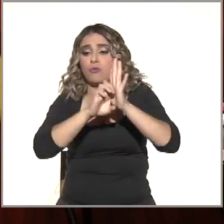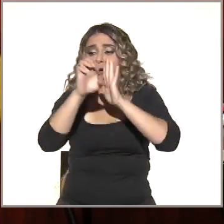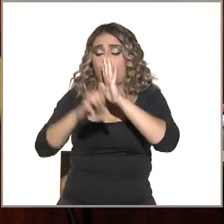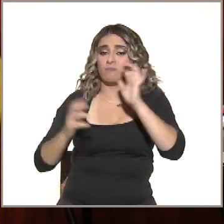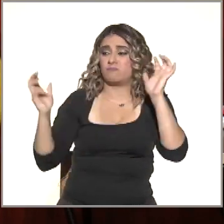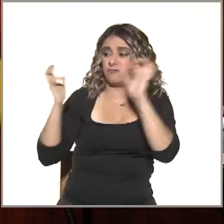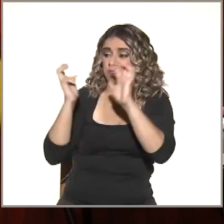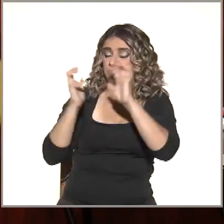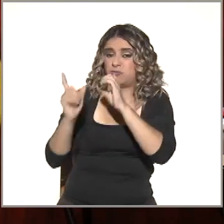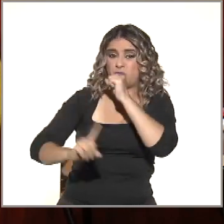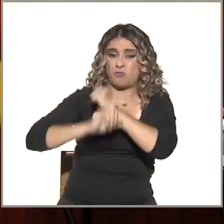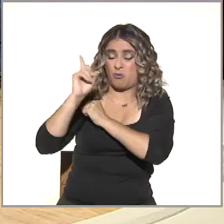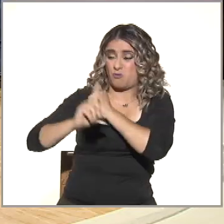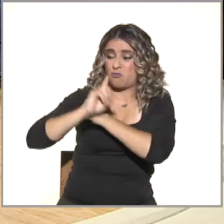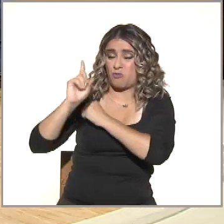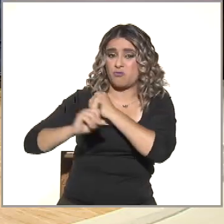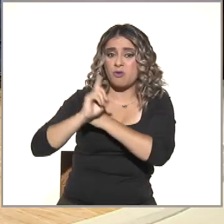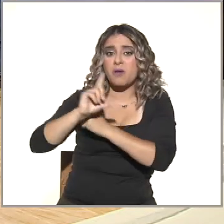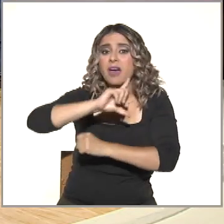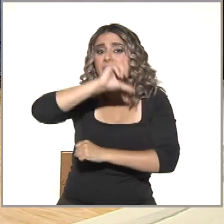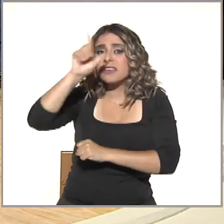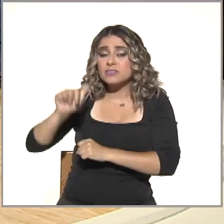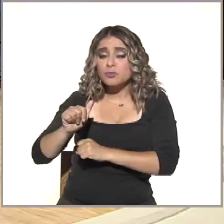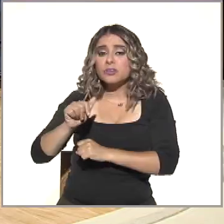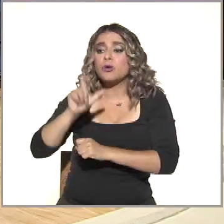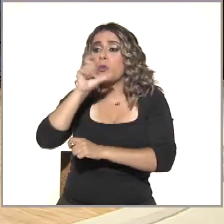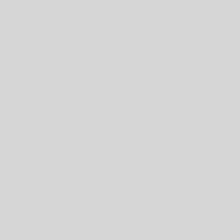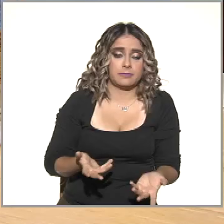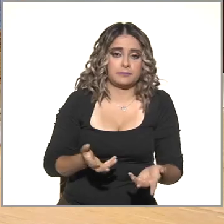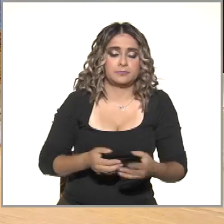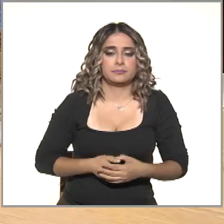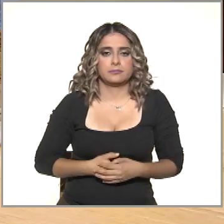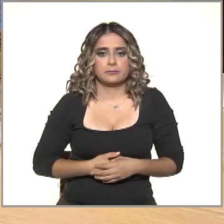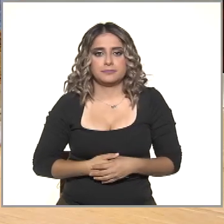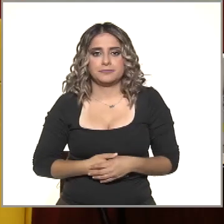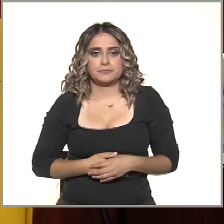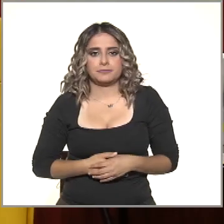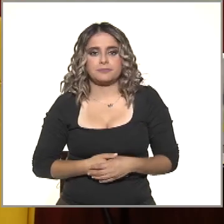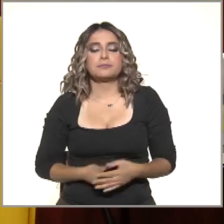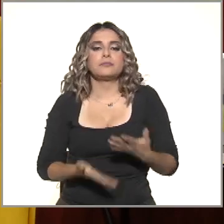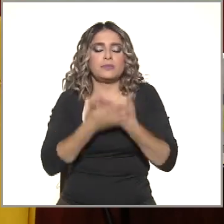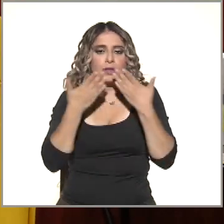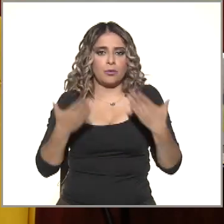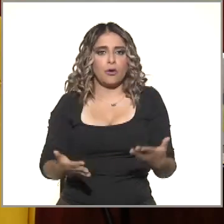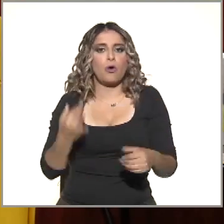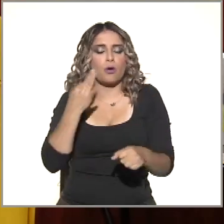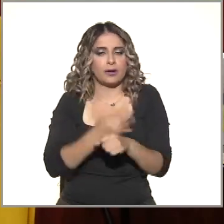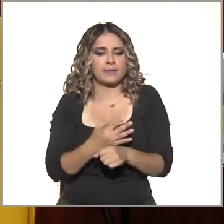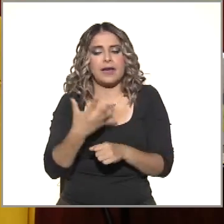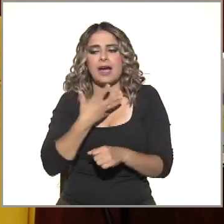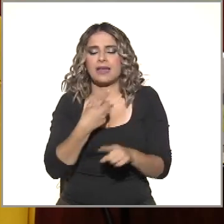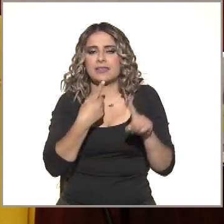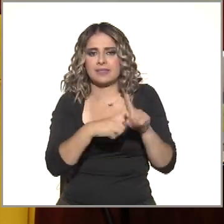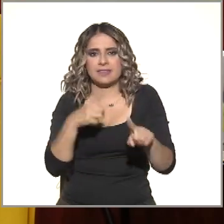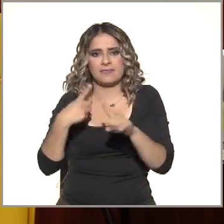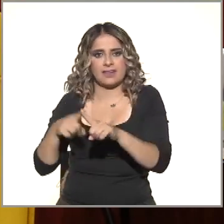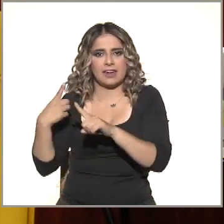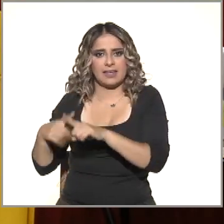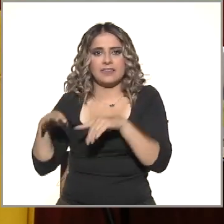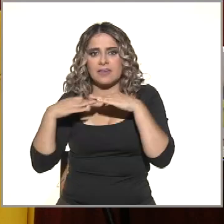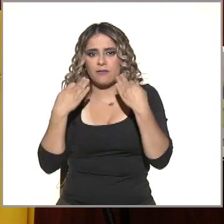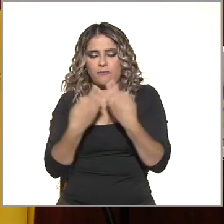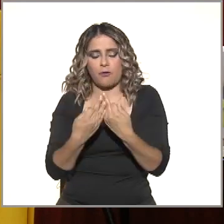se resuelve con una grosería bien dicha. Hay ahora muchas maneras de hablar en donde tenemos que ser